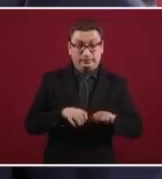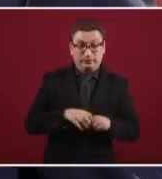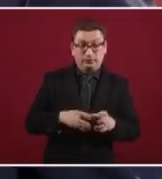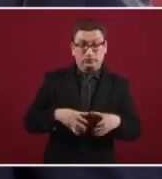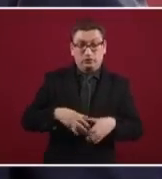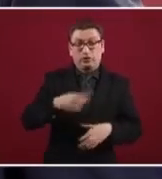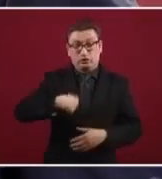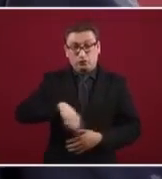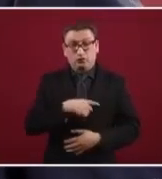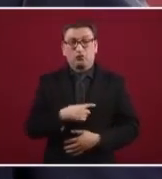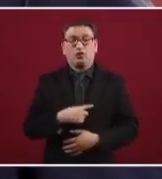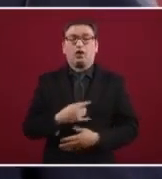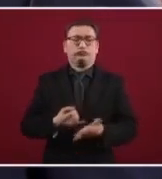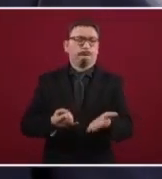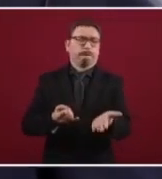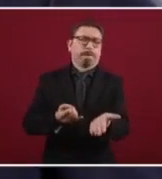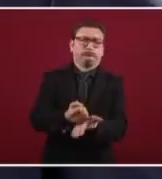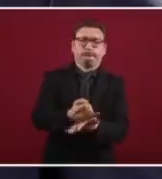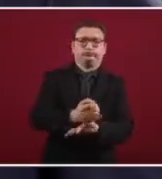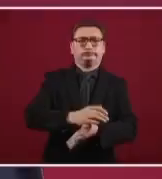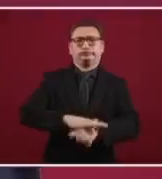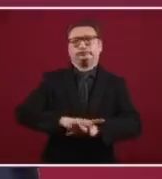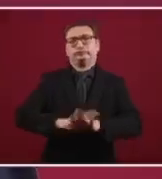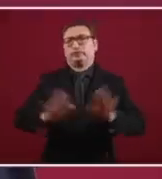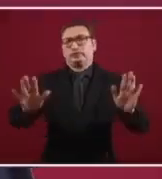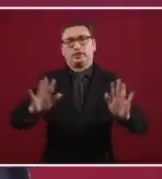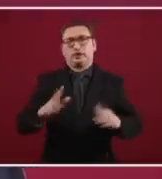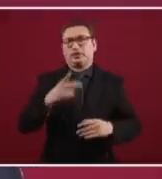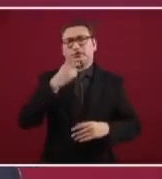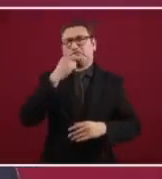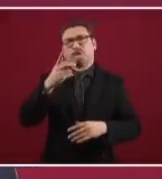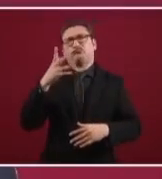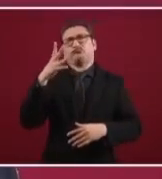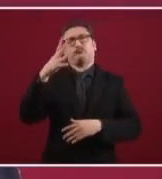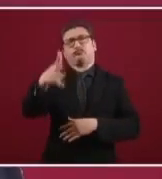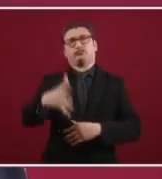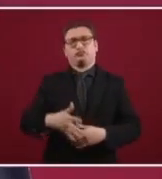tiene esa decisión, esa determinación